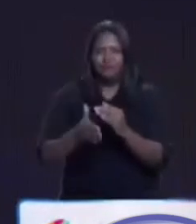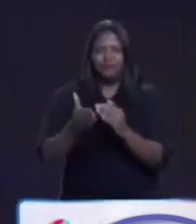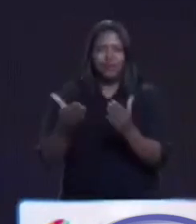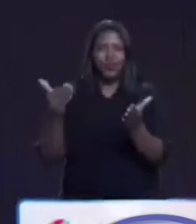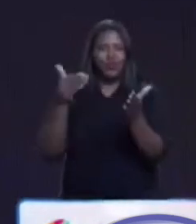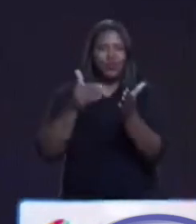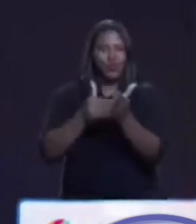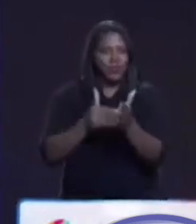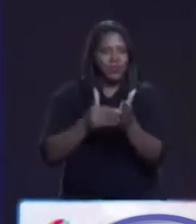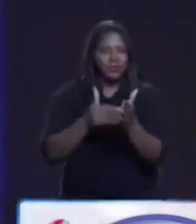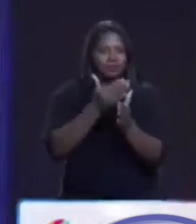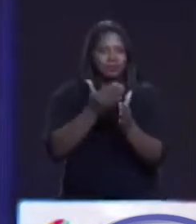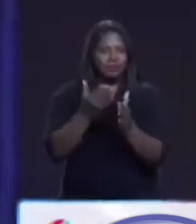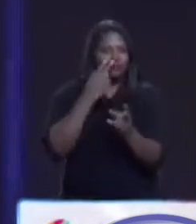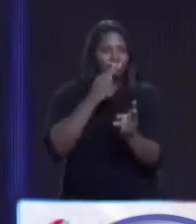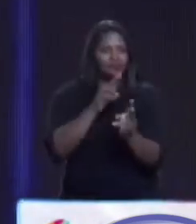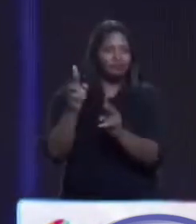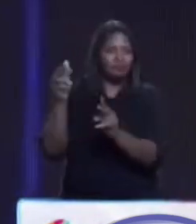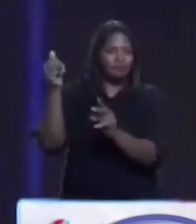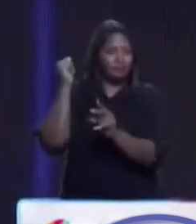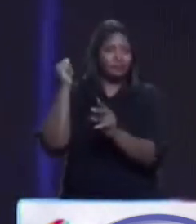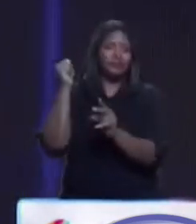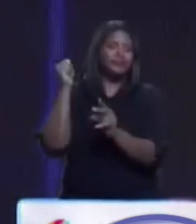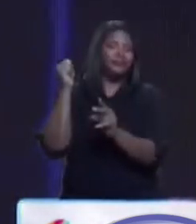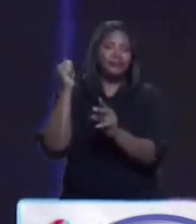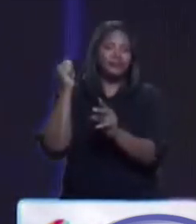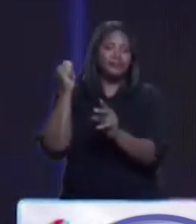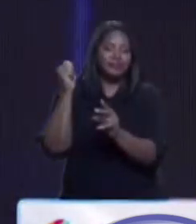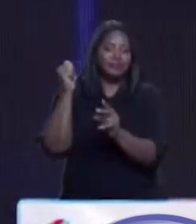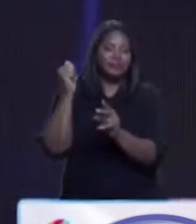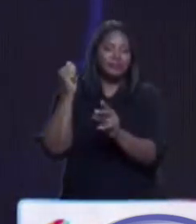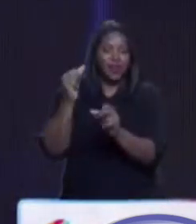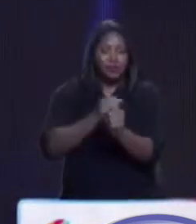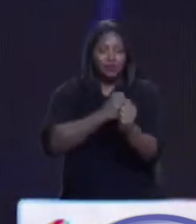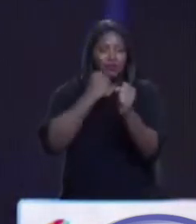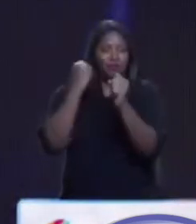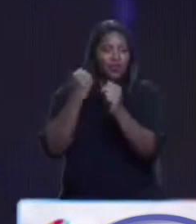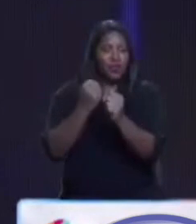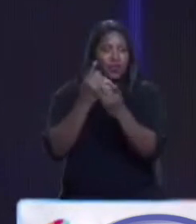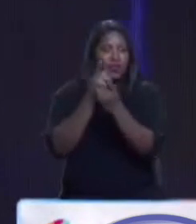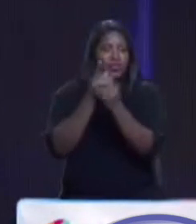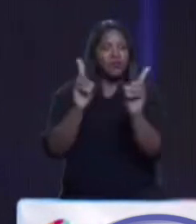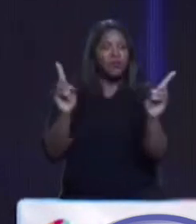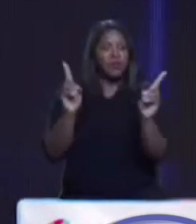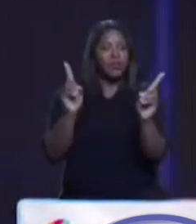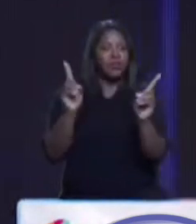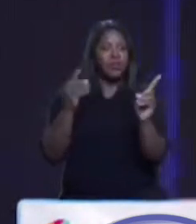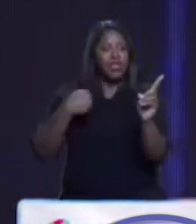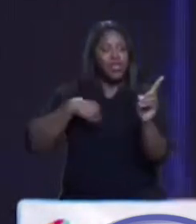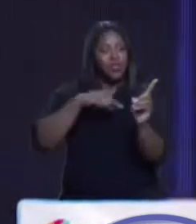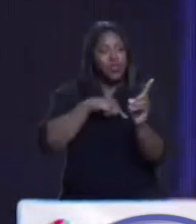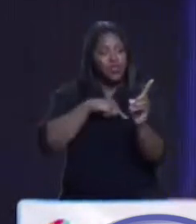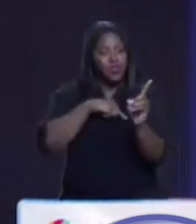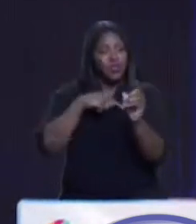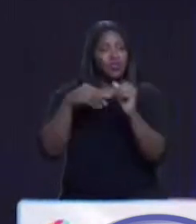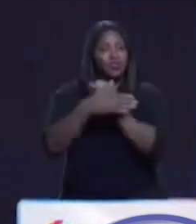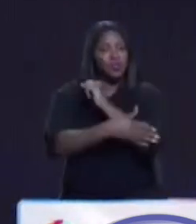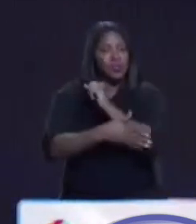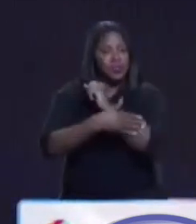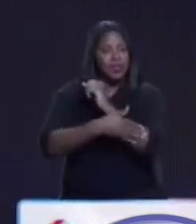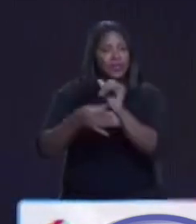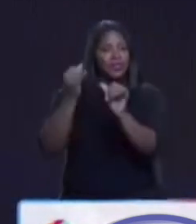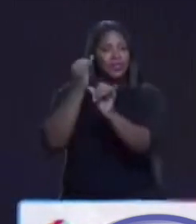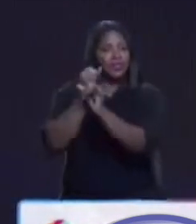volver atrás, para que fortalezcamos nuestra democracia y nuestro país y sus